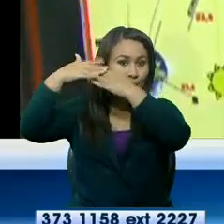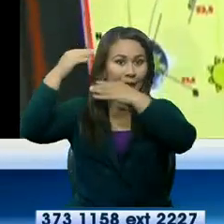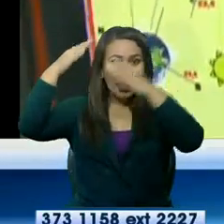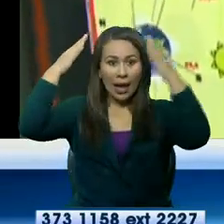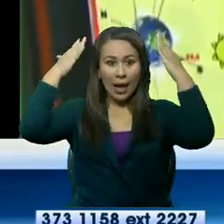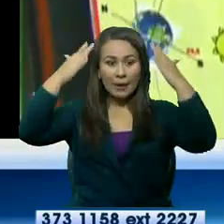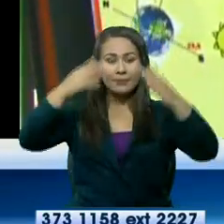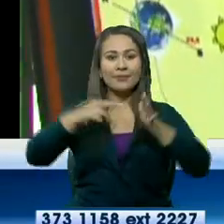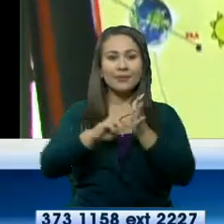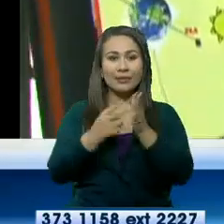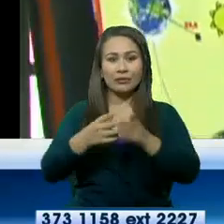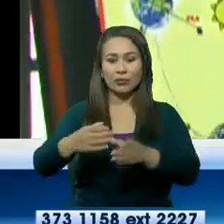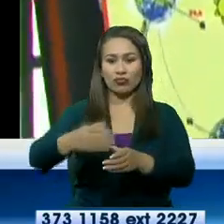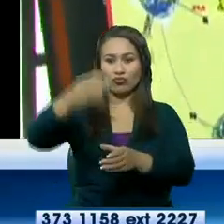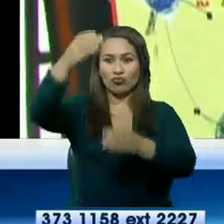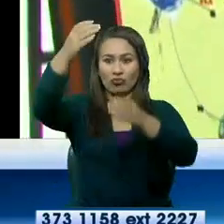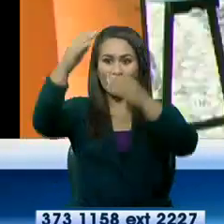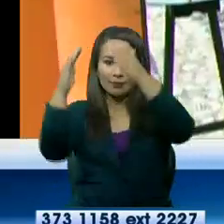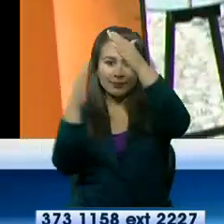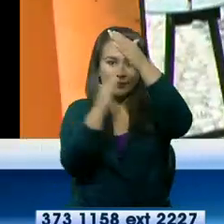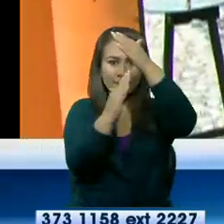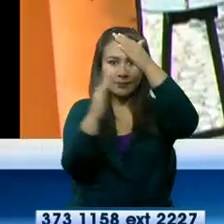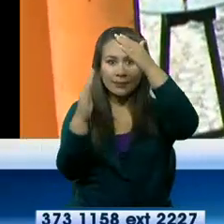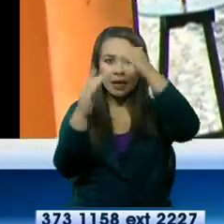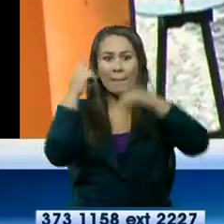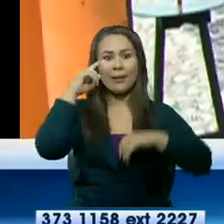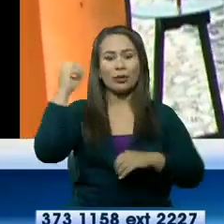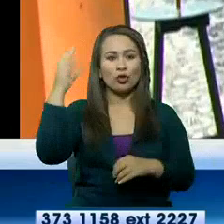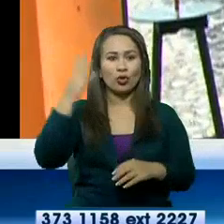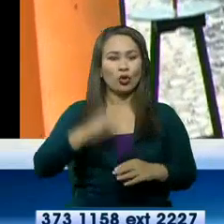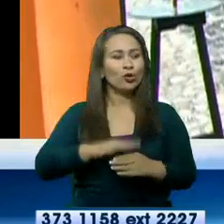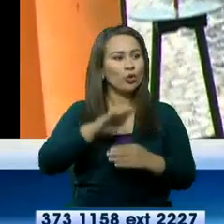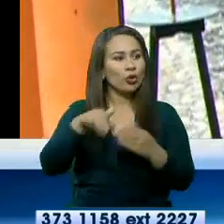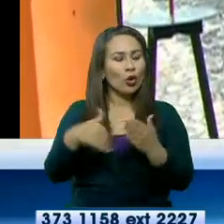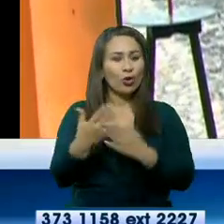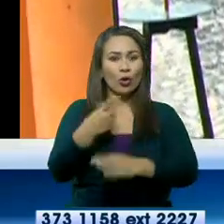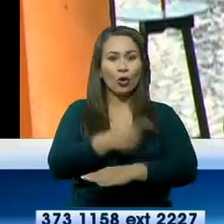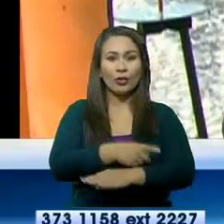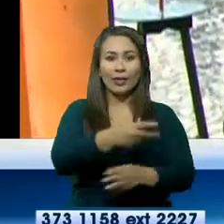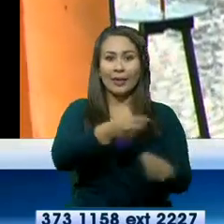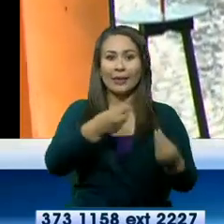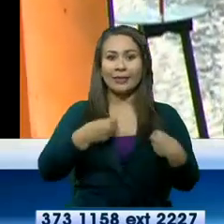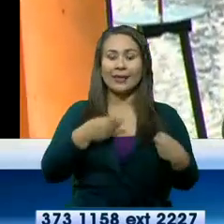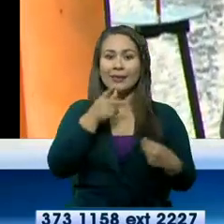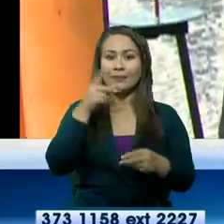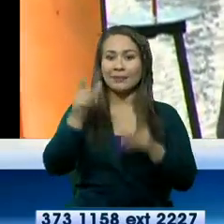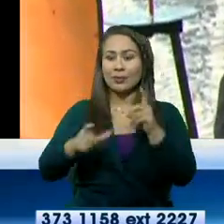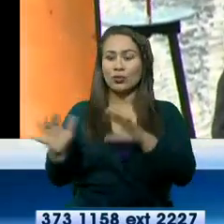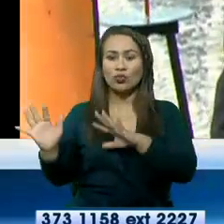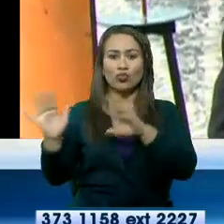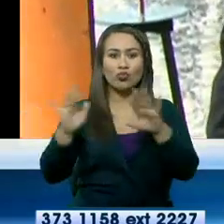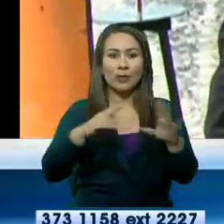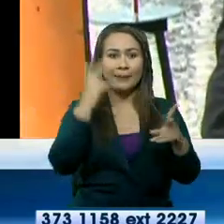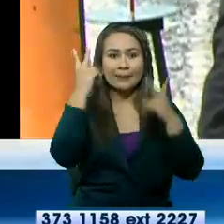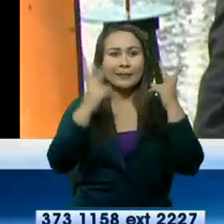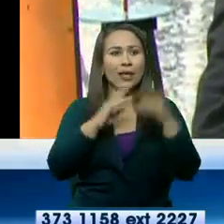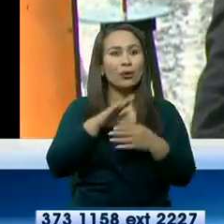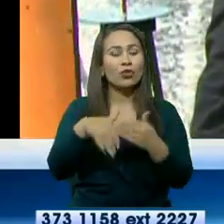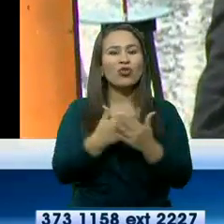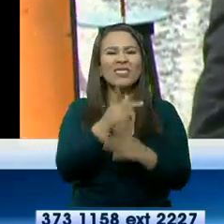el poste no proyecte ninguna sombra alrededor. Todos los días recibimos aquí turistas de todas partes del mundo, a los